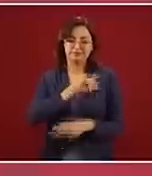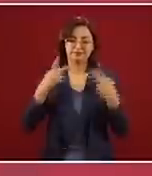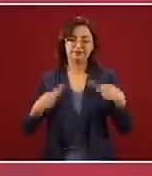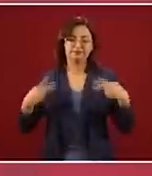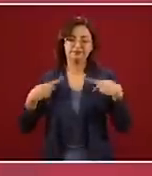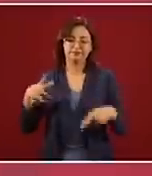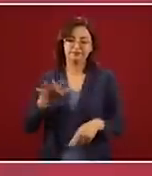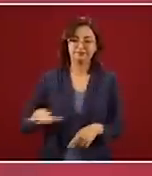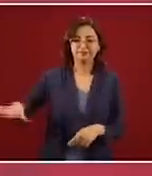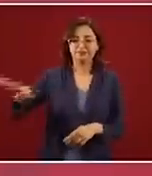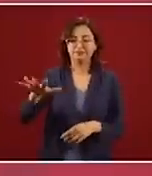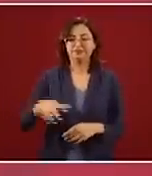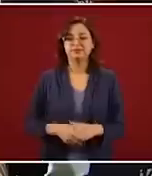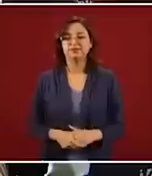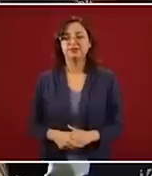pueblo.